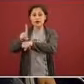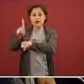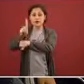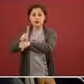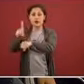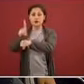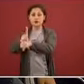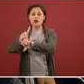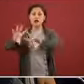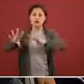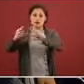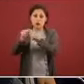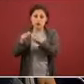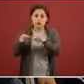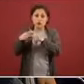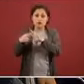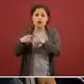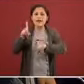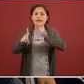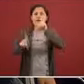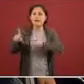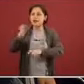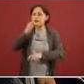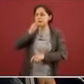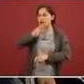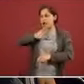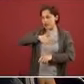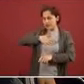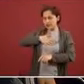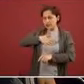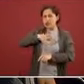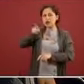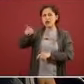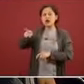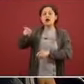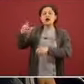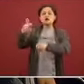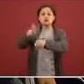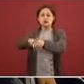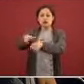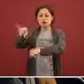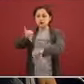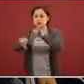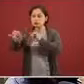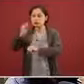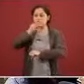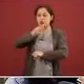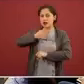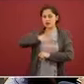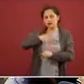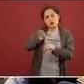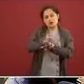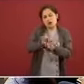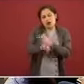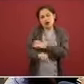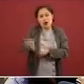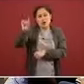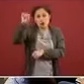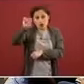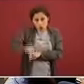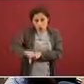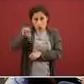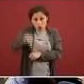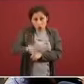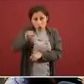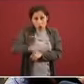también del momento de la confirmación por laboratorio. Entonces puede ser que hoy se tomó la muestra, mañana no